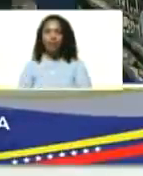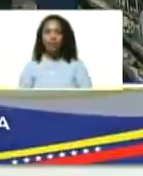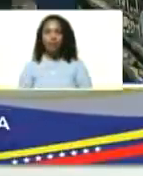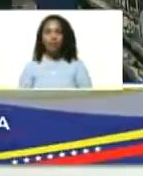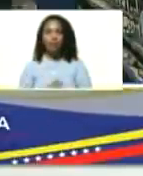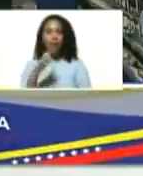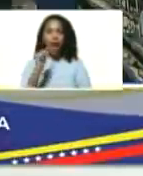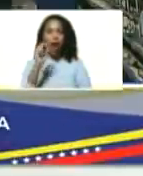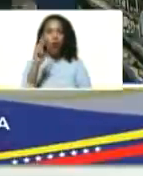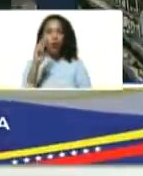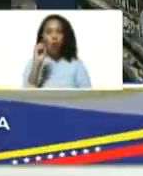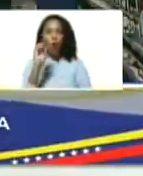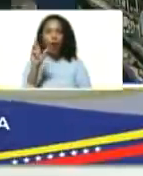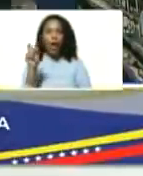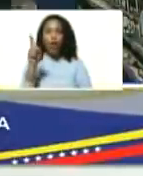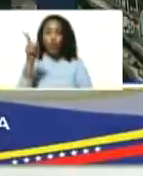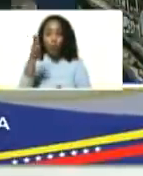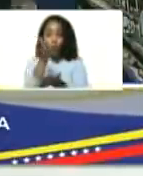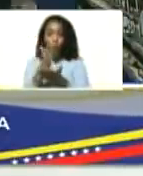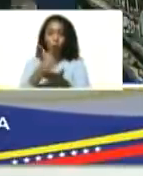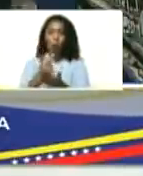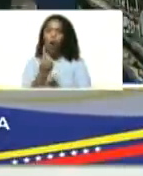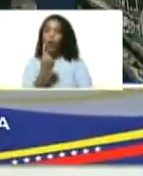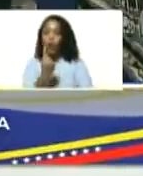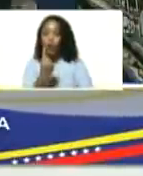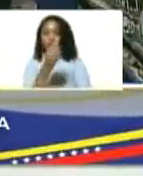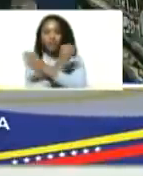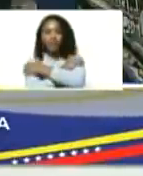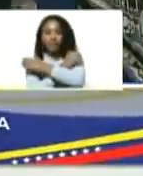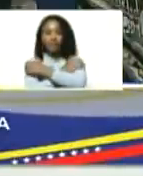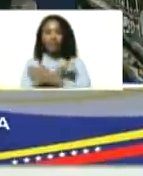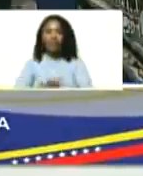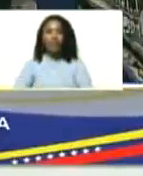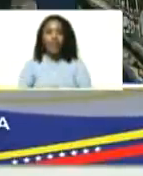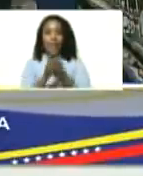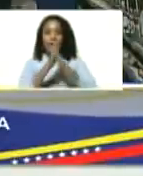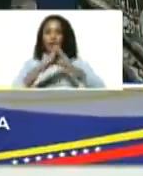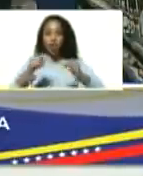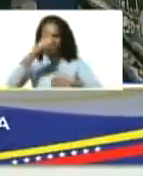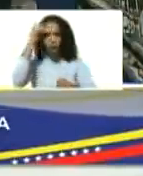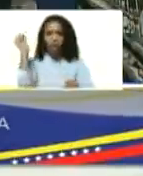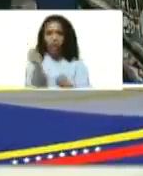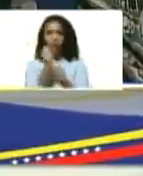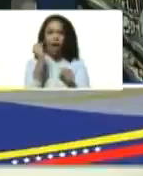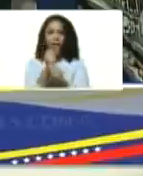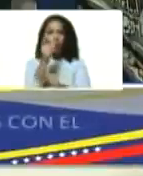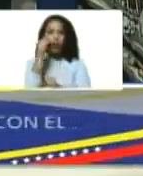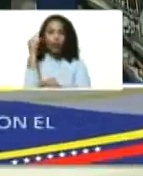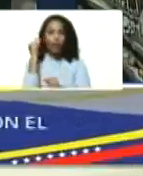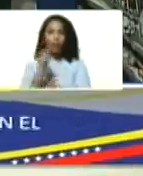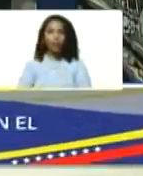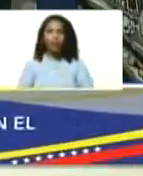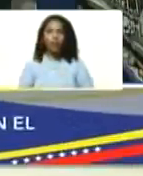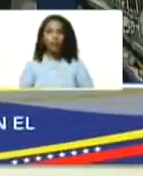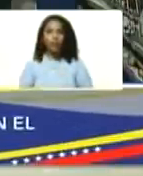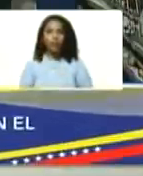bueno pica tu torta felicitaciones y a todos los trabajadores y trabajadoras